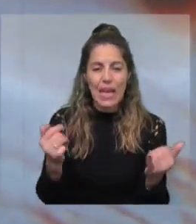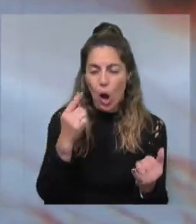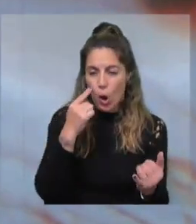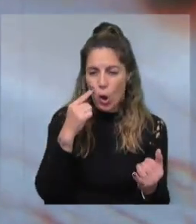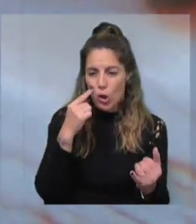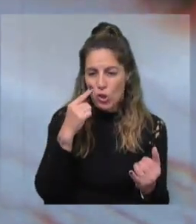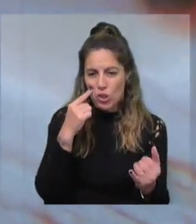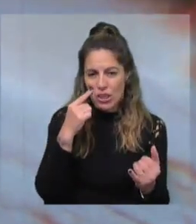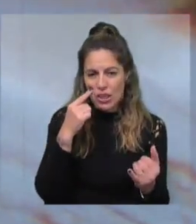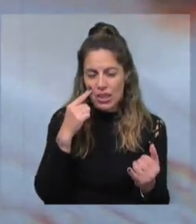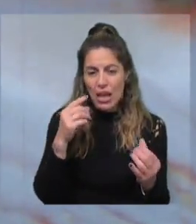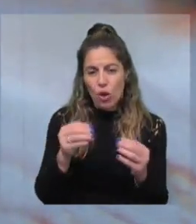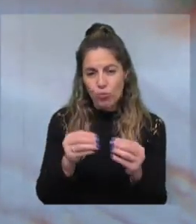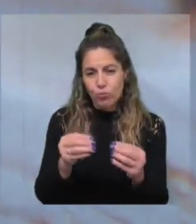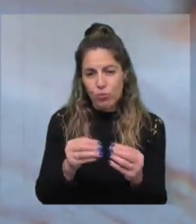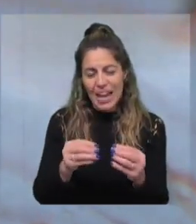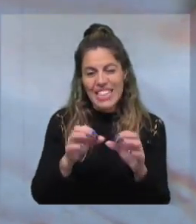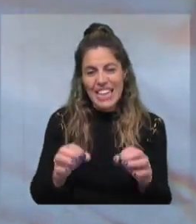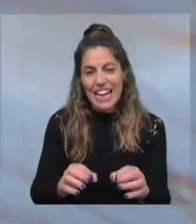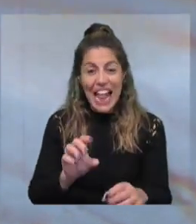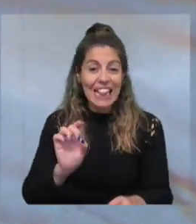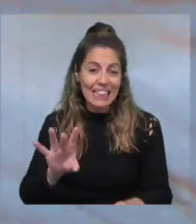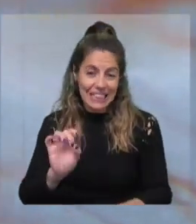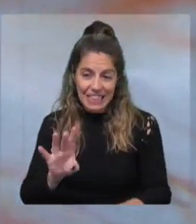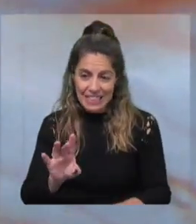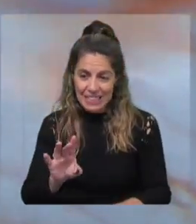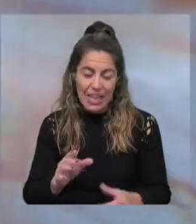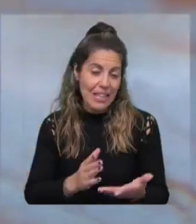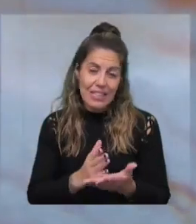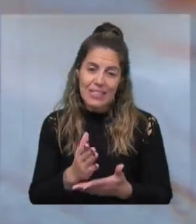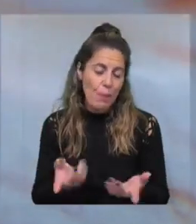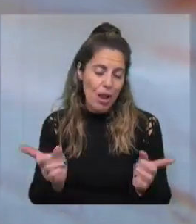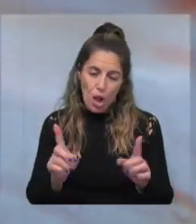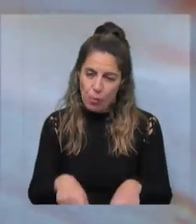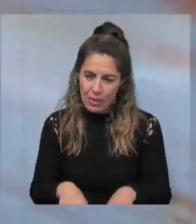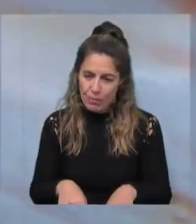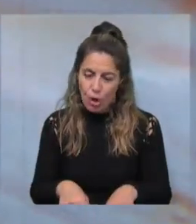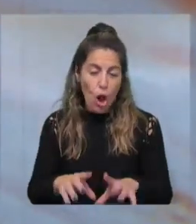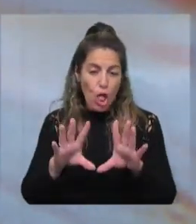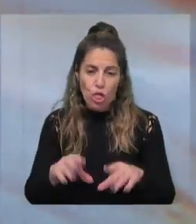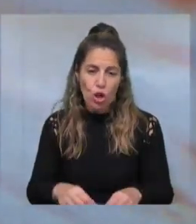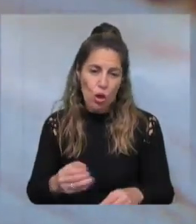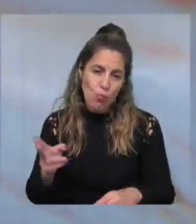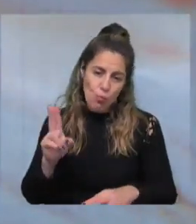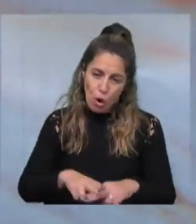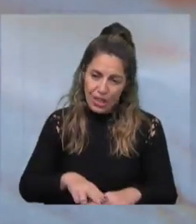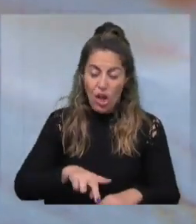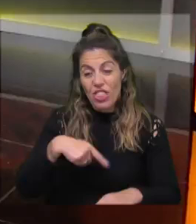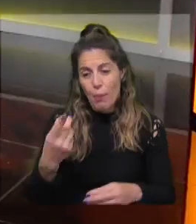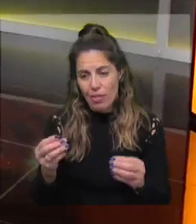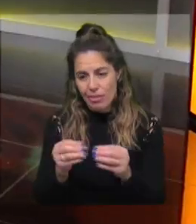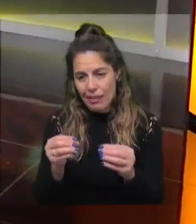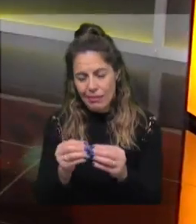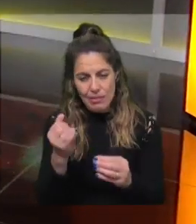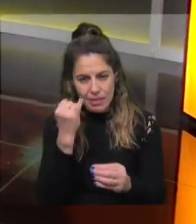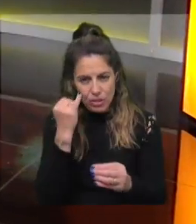copulé a los siguientes Felipes hasta llegar a Felipe XV. Pero siempre pasó lo mismo. Todos fallecieron luego del acto.